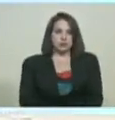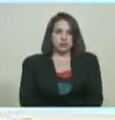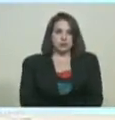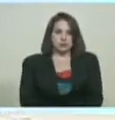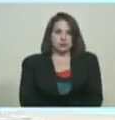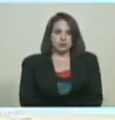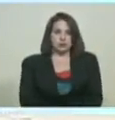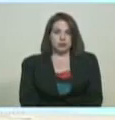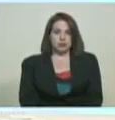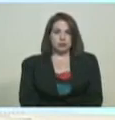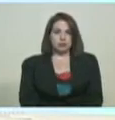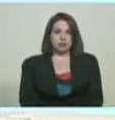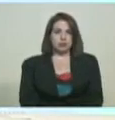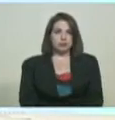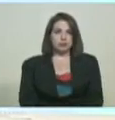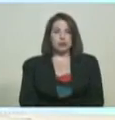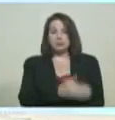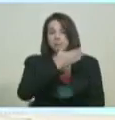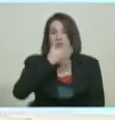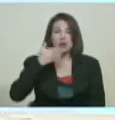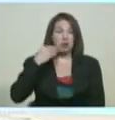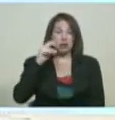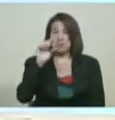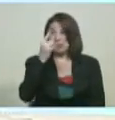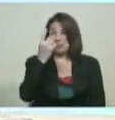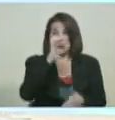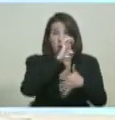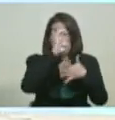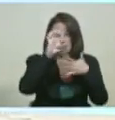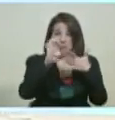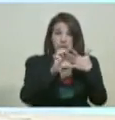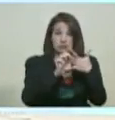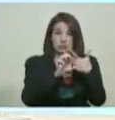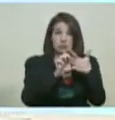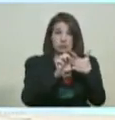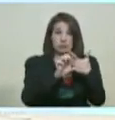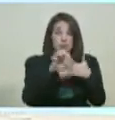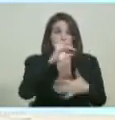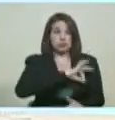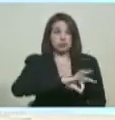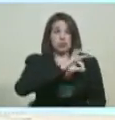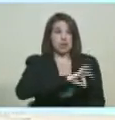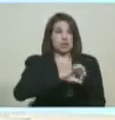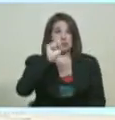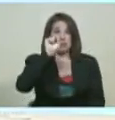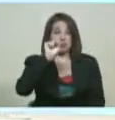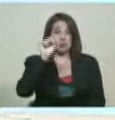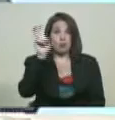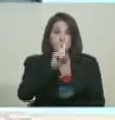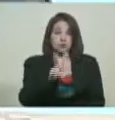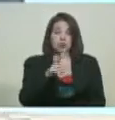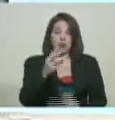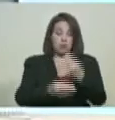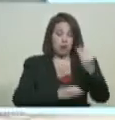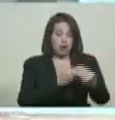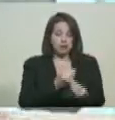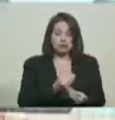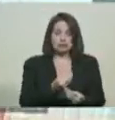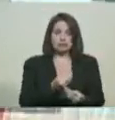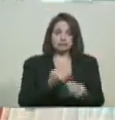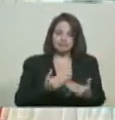maravilloso de los primeros elementos de lo que el socialismo venezolano va a hacer será